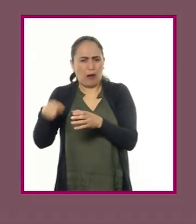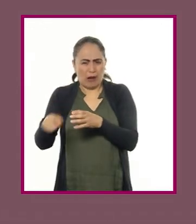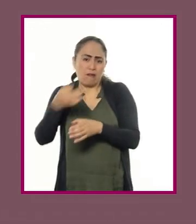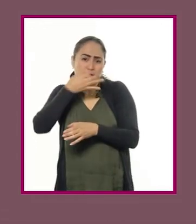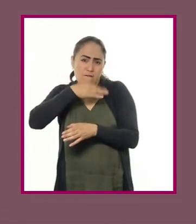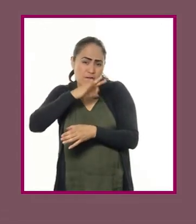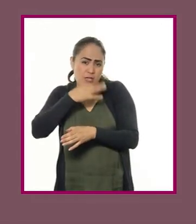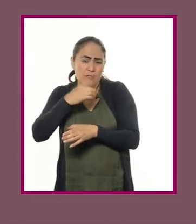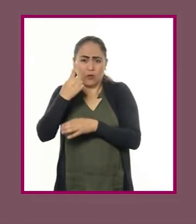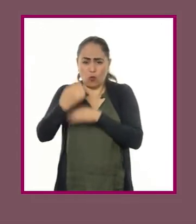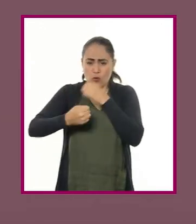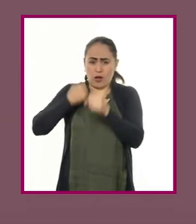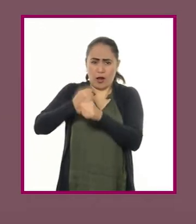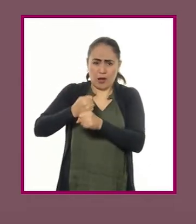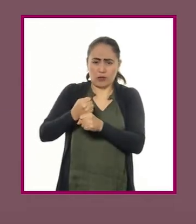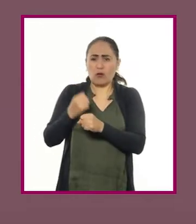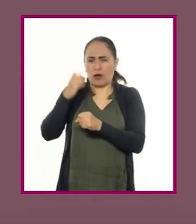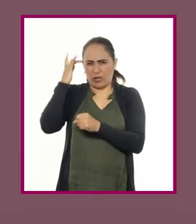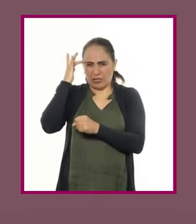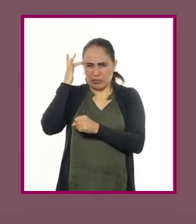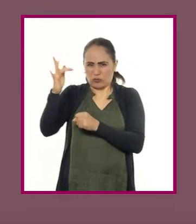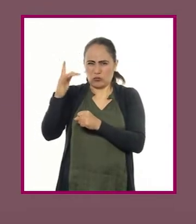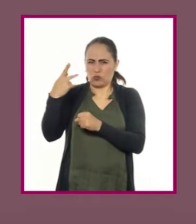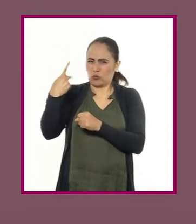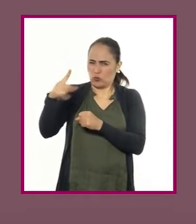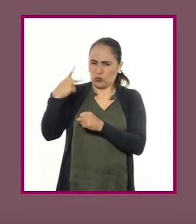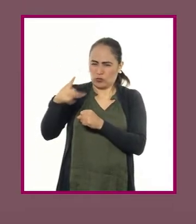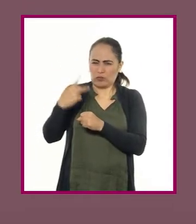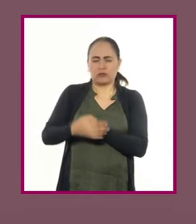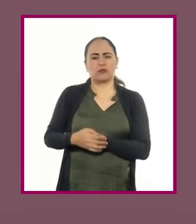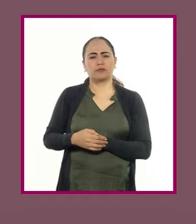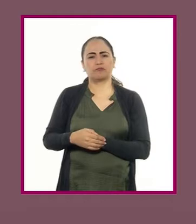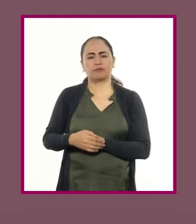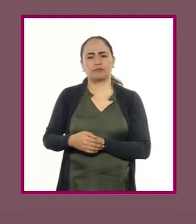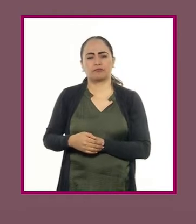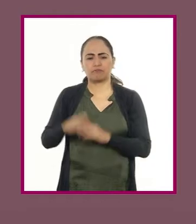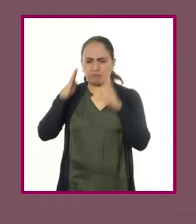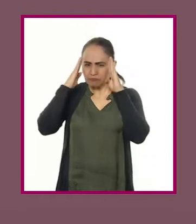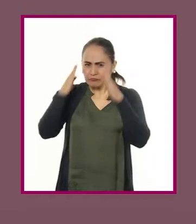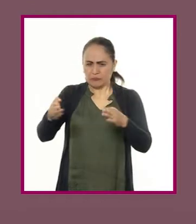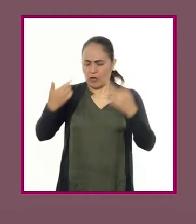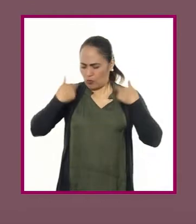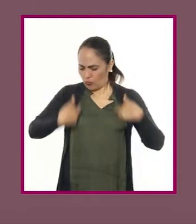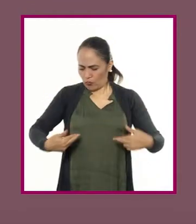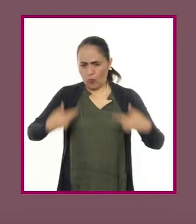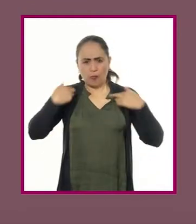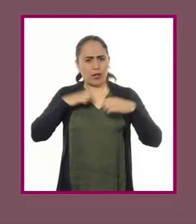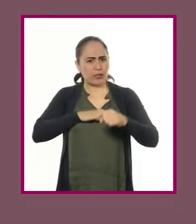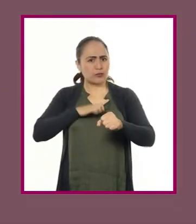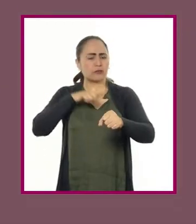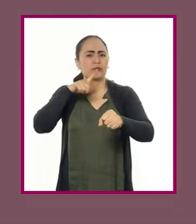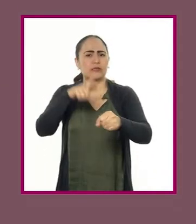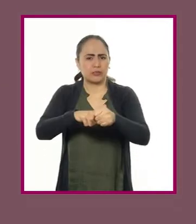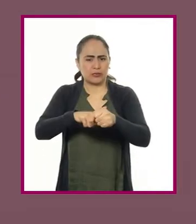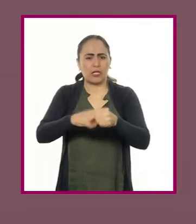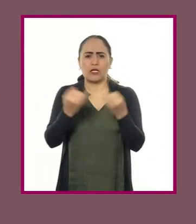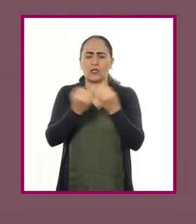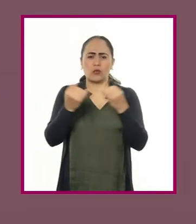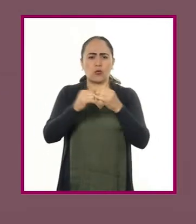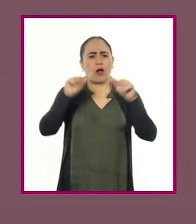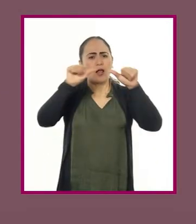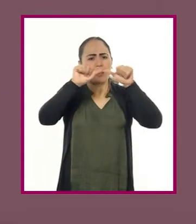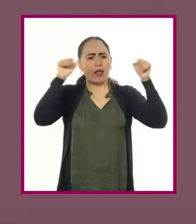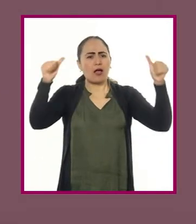fiesta cada año a su santo patrón, tiene sus trajes especiales, un altar